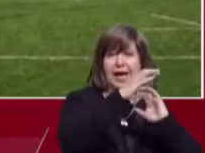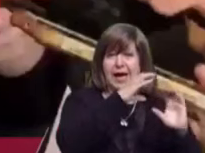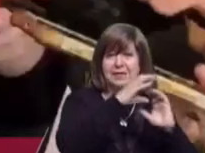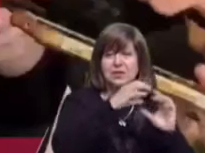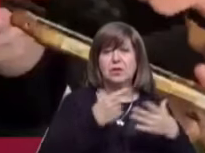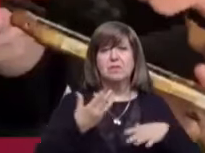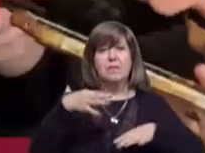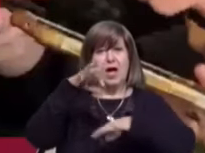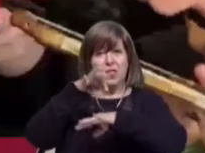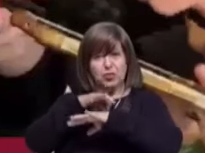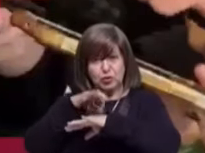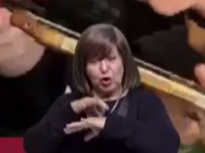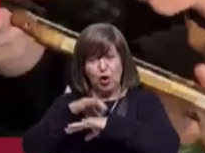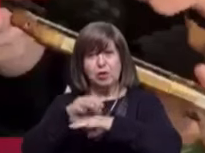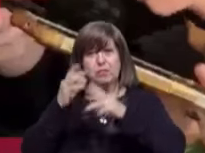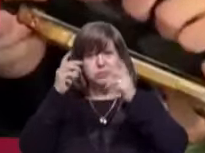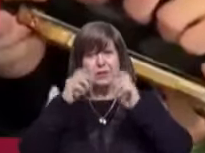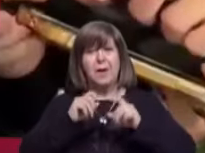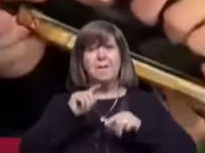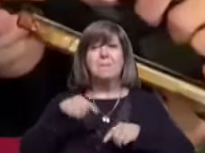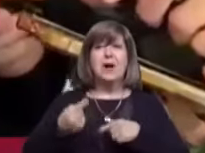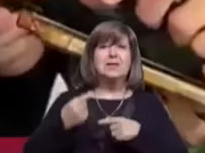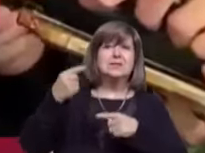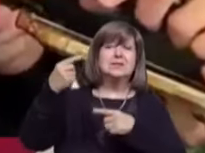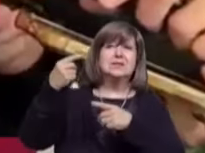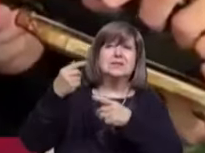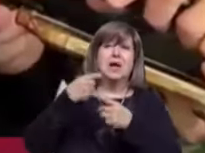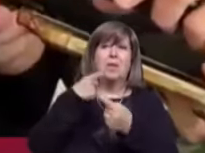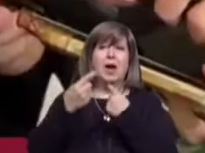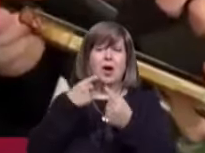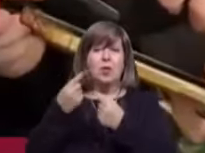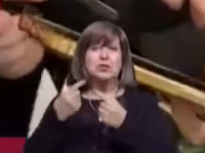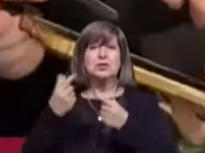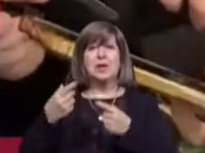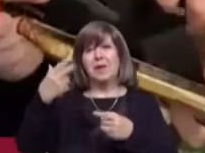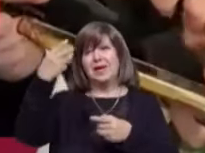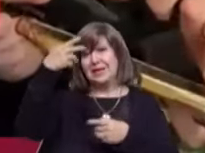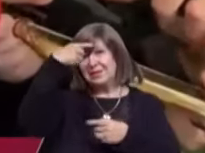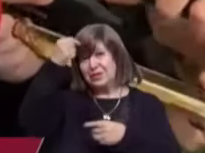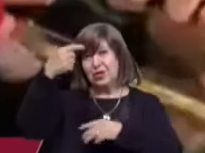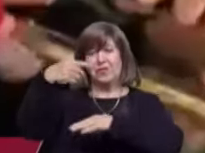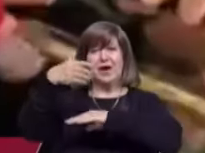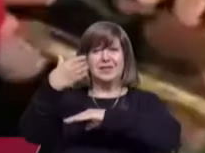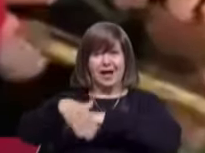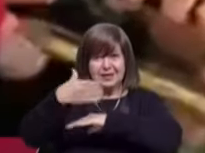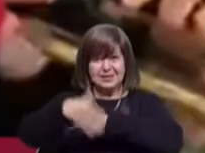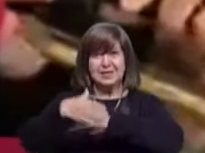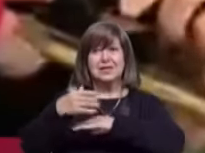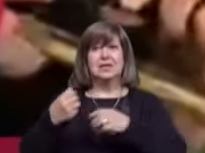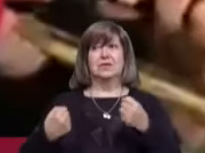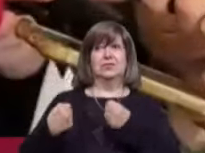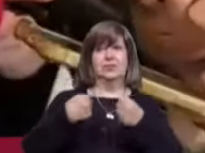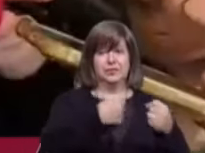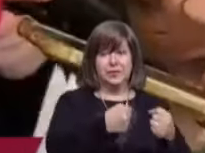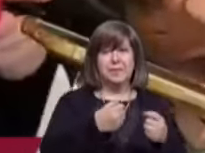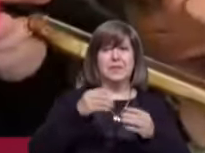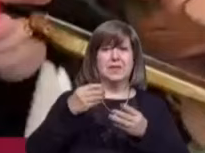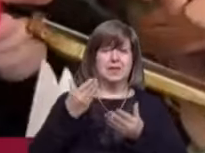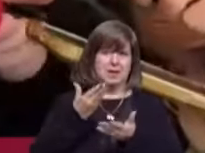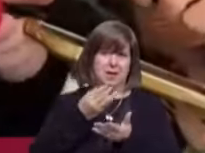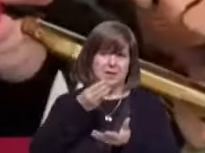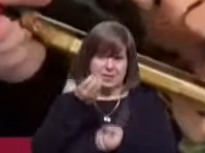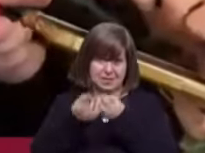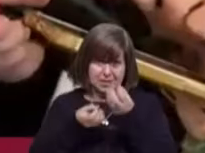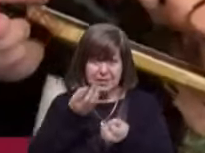cuales de los colaboradores del local bailable señalado y de quien transportó a la denunciante des del Hotel a su casa a ello cabe adicionar que los